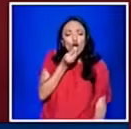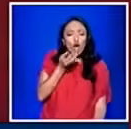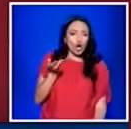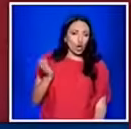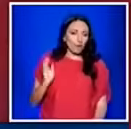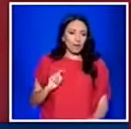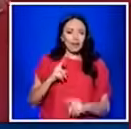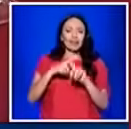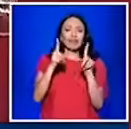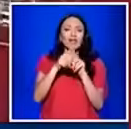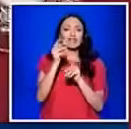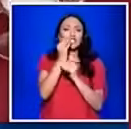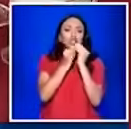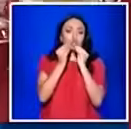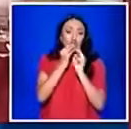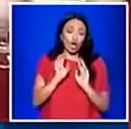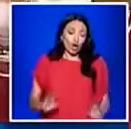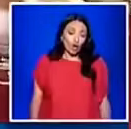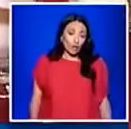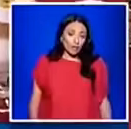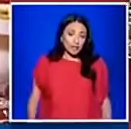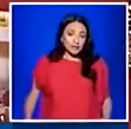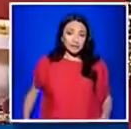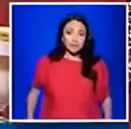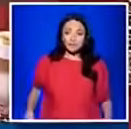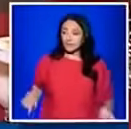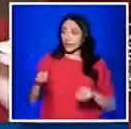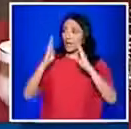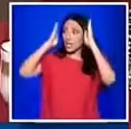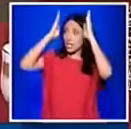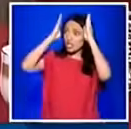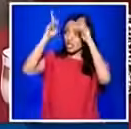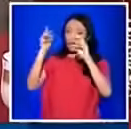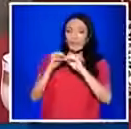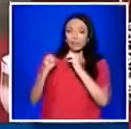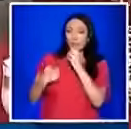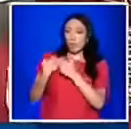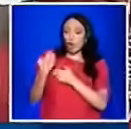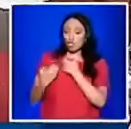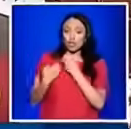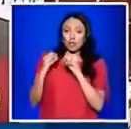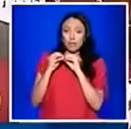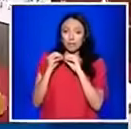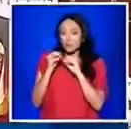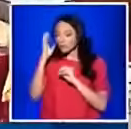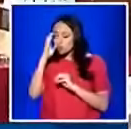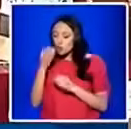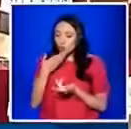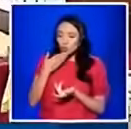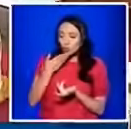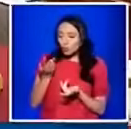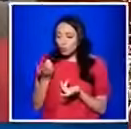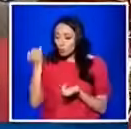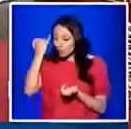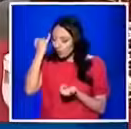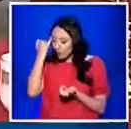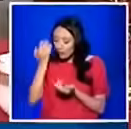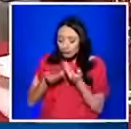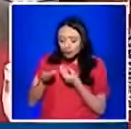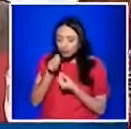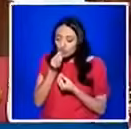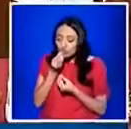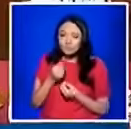nuestros diferentes productos que, bueno, el chef que está cada vez emocionado más también y siempre pues buscando alternativas para llegar a todos los